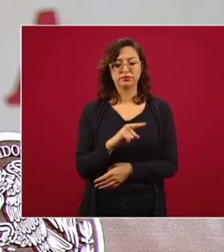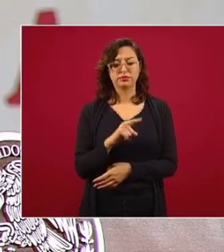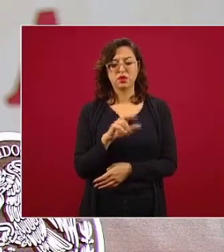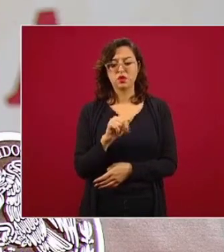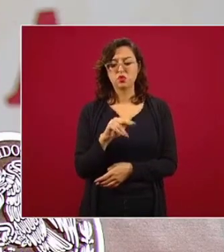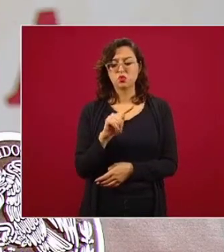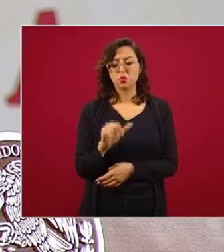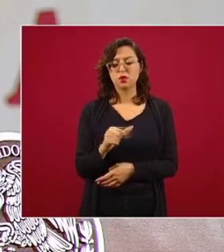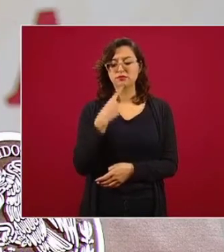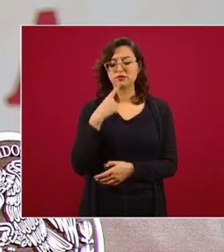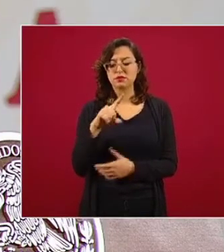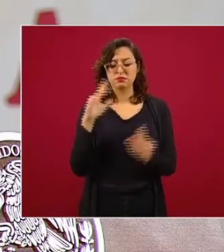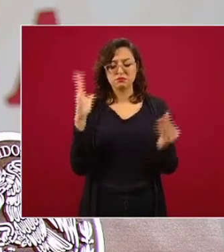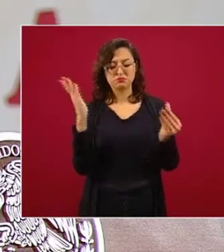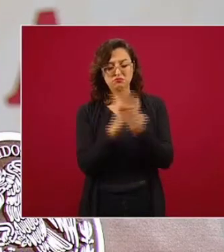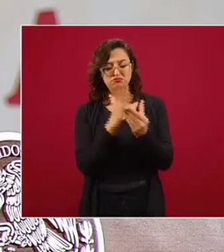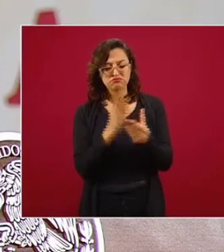el expediente